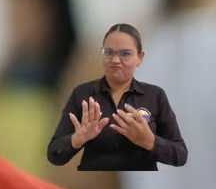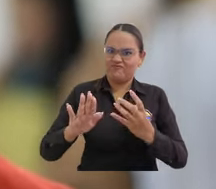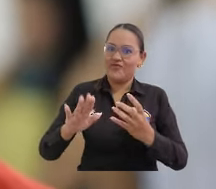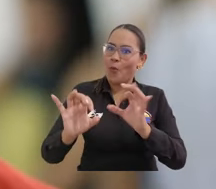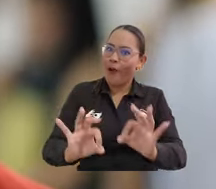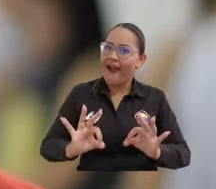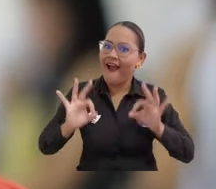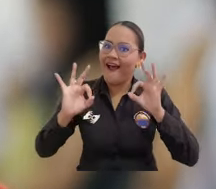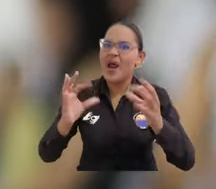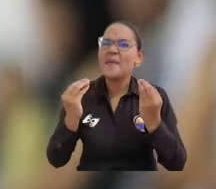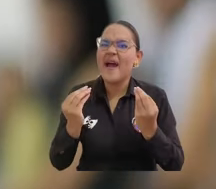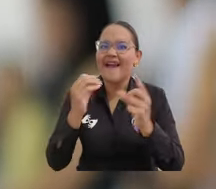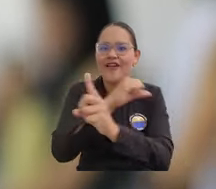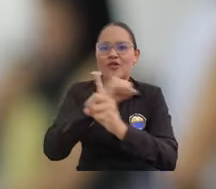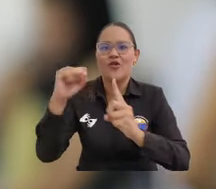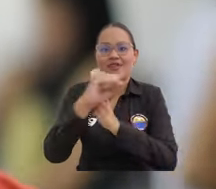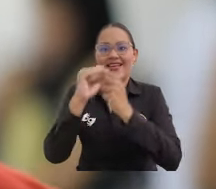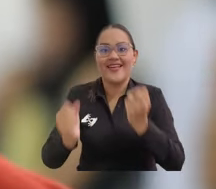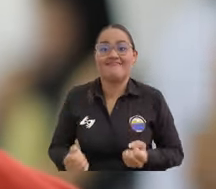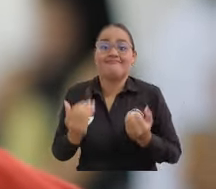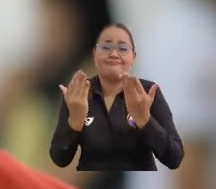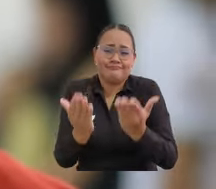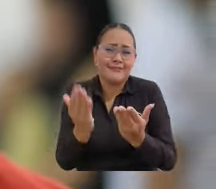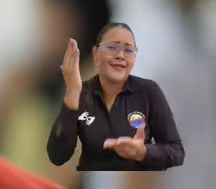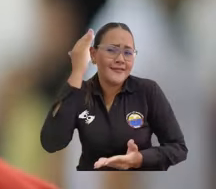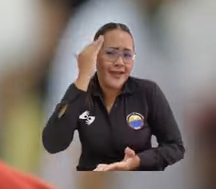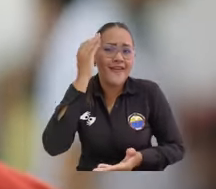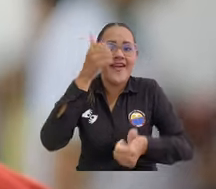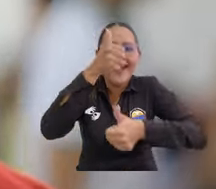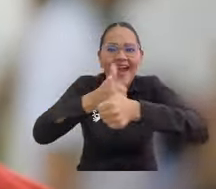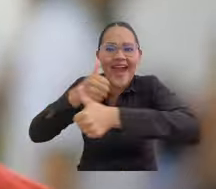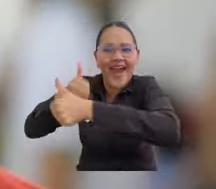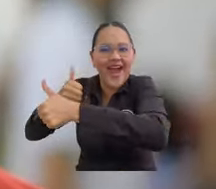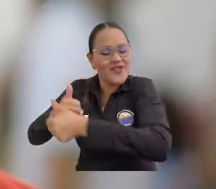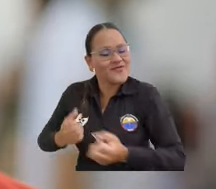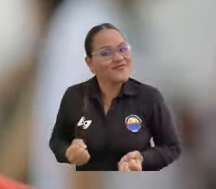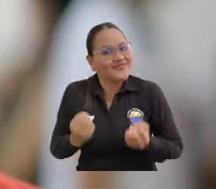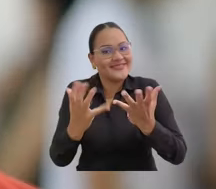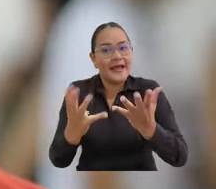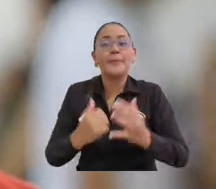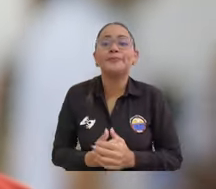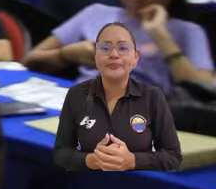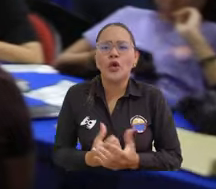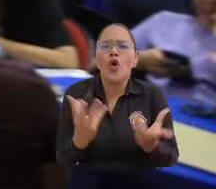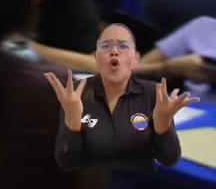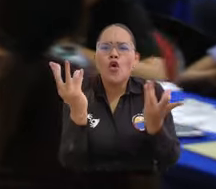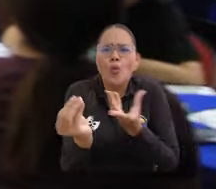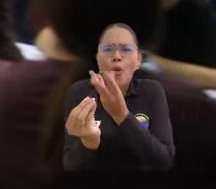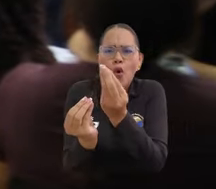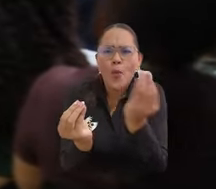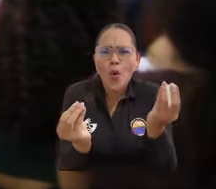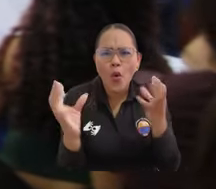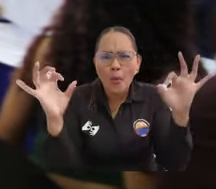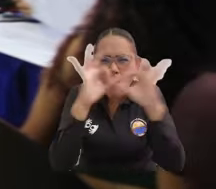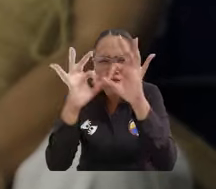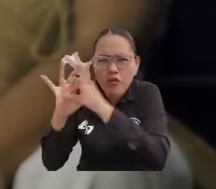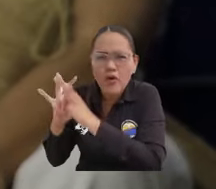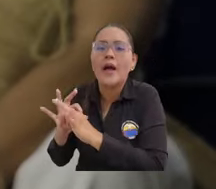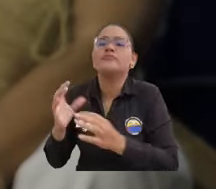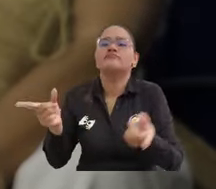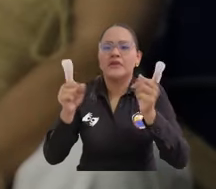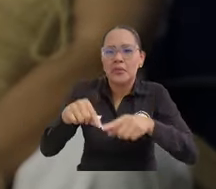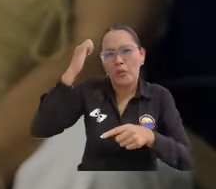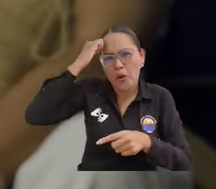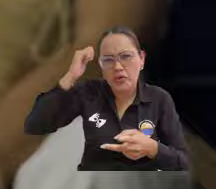profesionales que le van a aportar a la sociedad. Y es importante este tipo de reuniones, ya que cada persona tiene que aportar su grano de arena. A través de grupos focales y